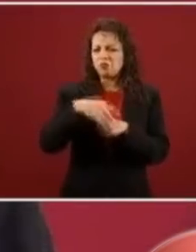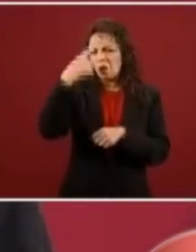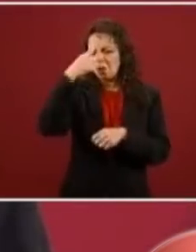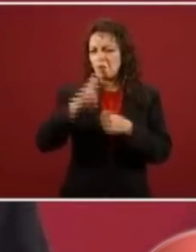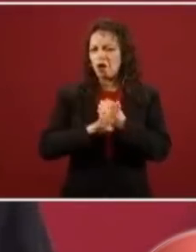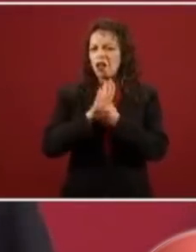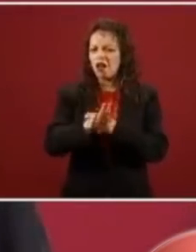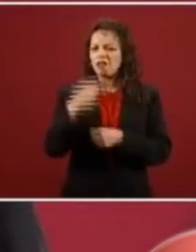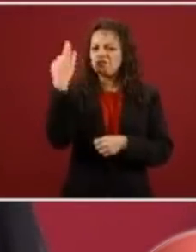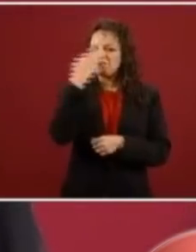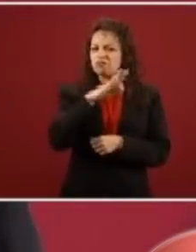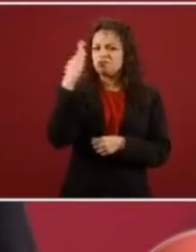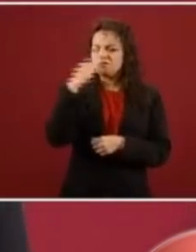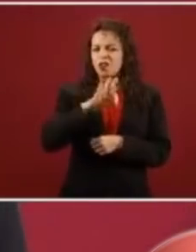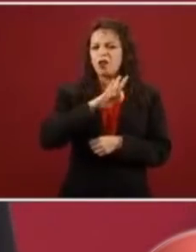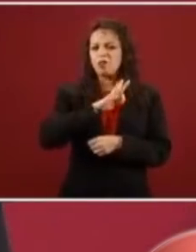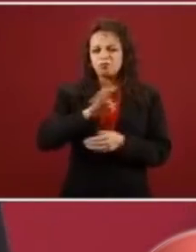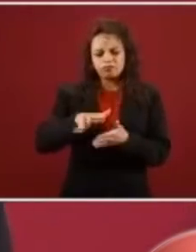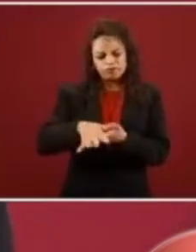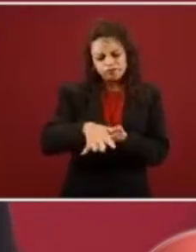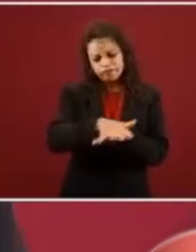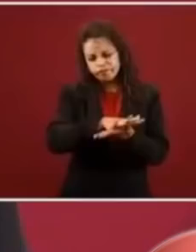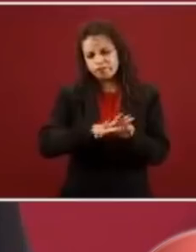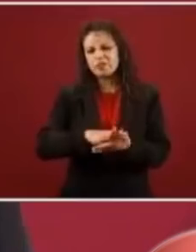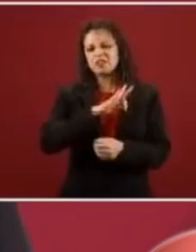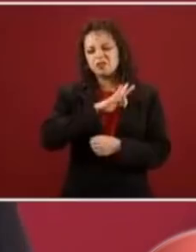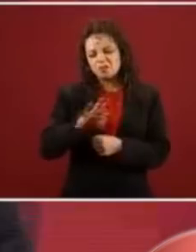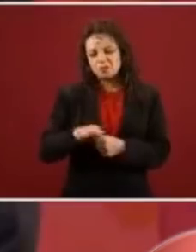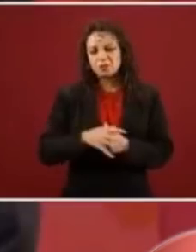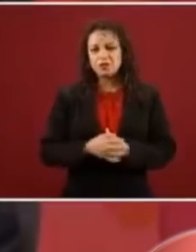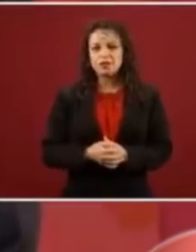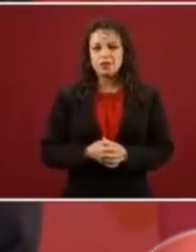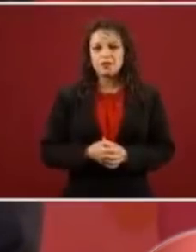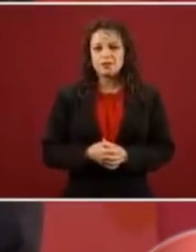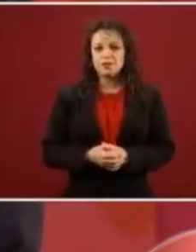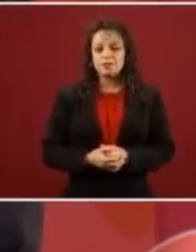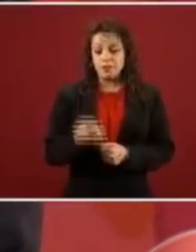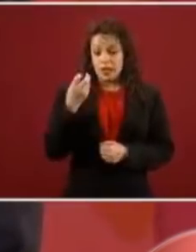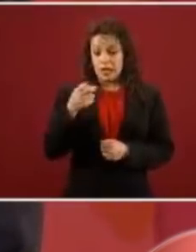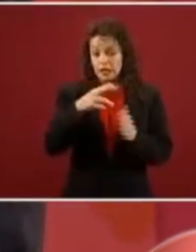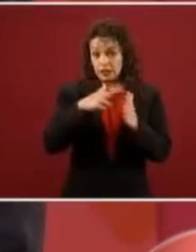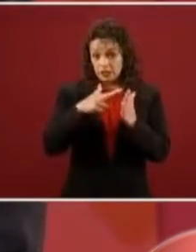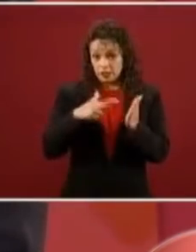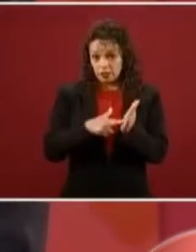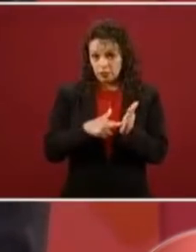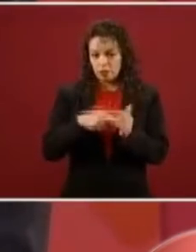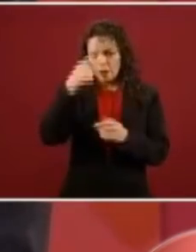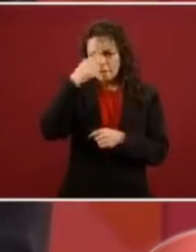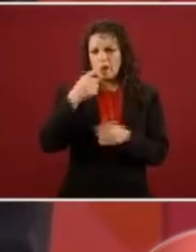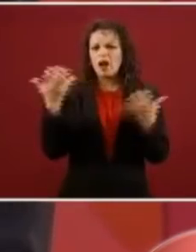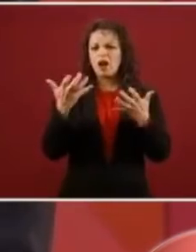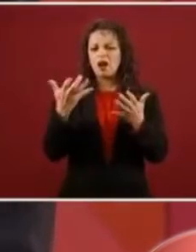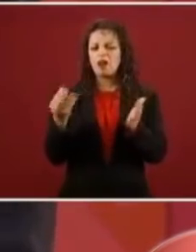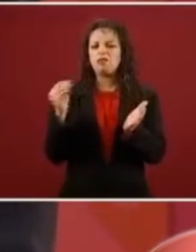que se acabe con los fraudes. Además, esa es una reforma que se hizo